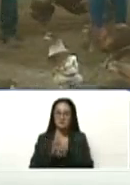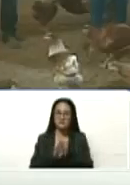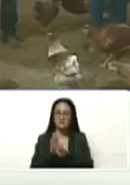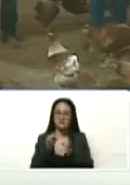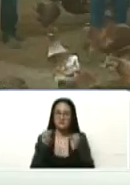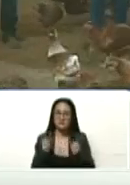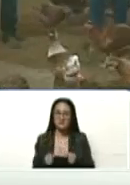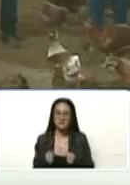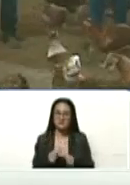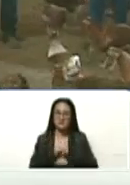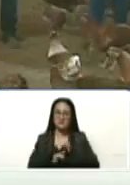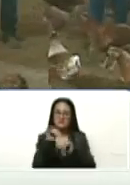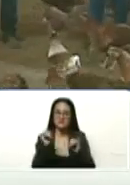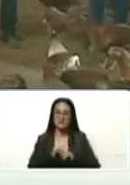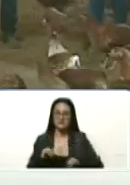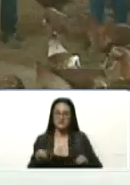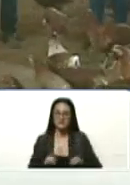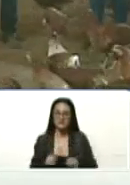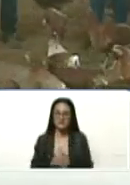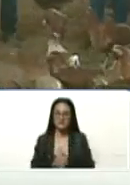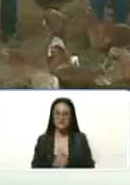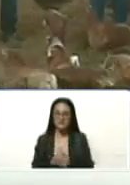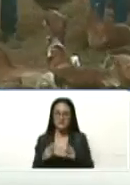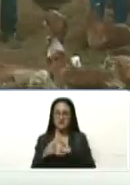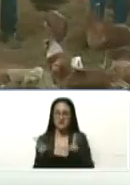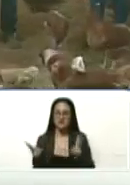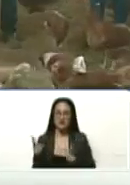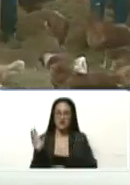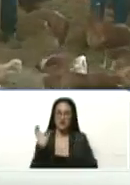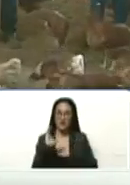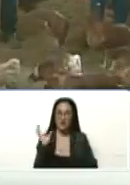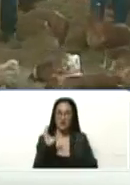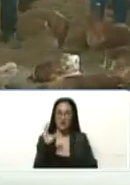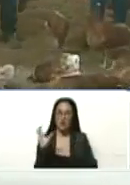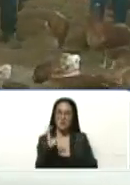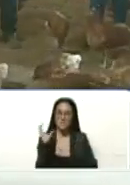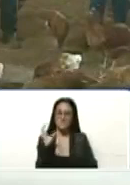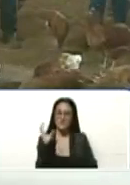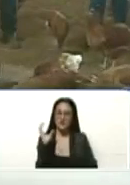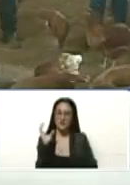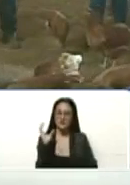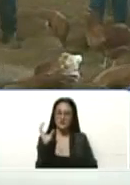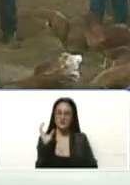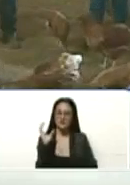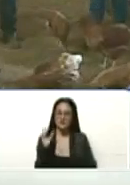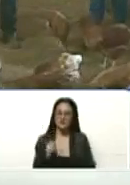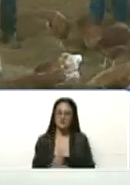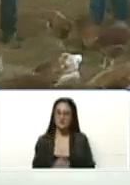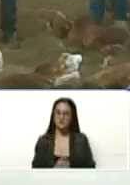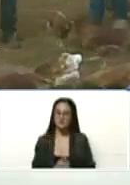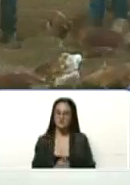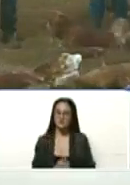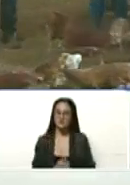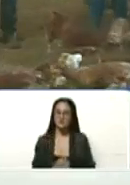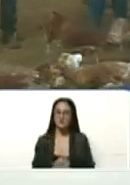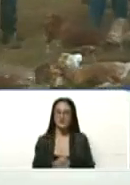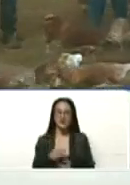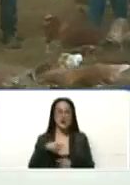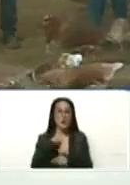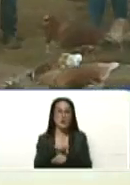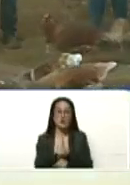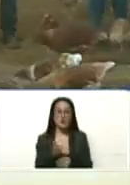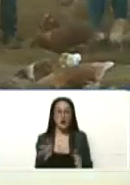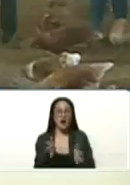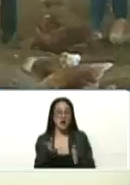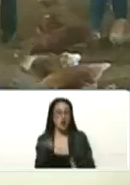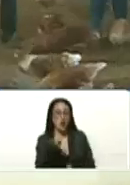segura, feliz de las fronteras con Colombia, de los pasos fronterizos, en una opción, la única, ganar,